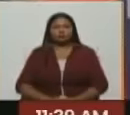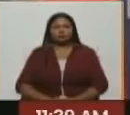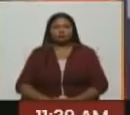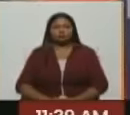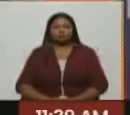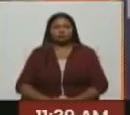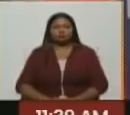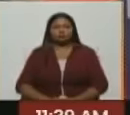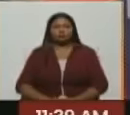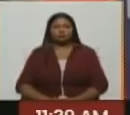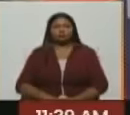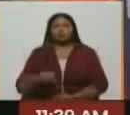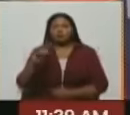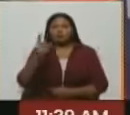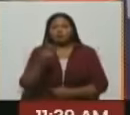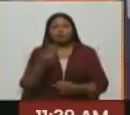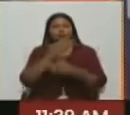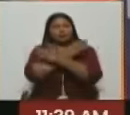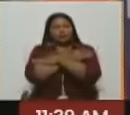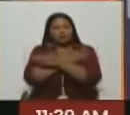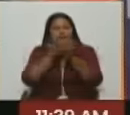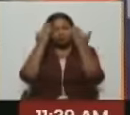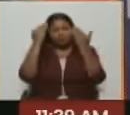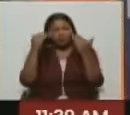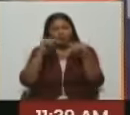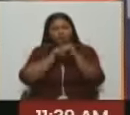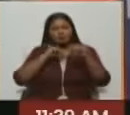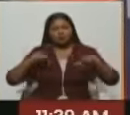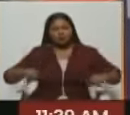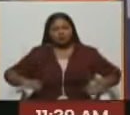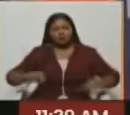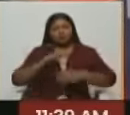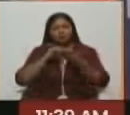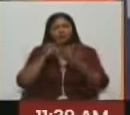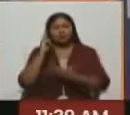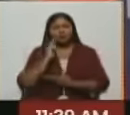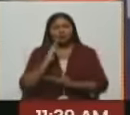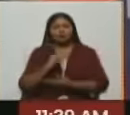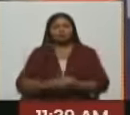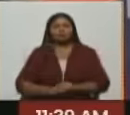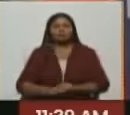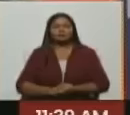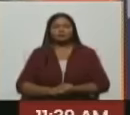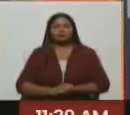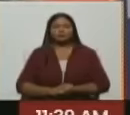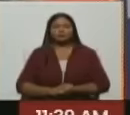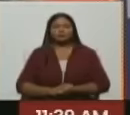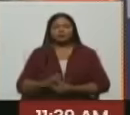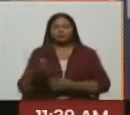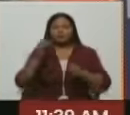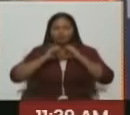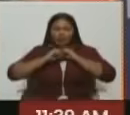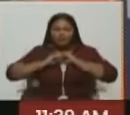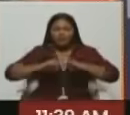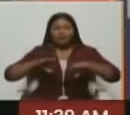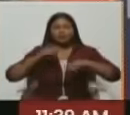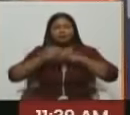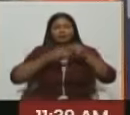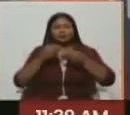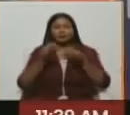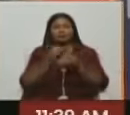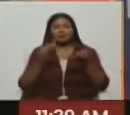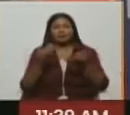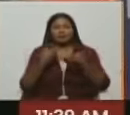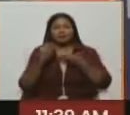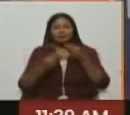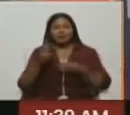En primer lugar, felicitar y saludar a la Fuerza Armada Nacional Bolivariana por este despliegue espectacular,